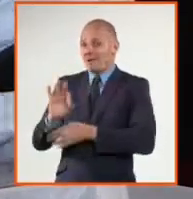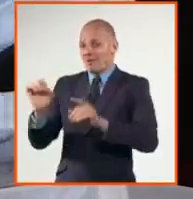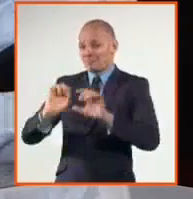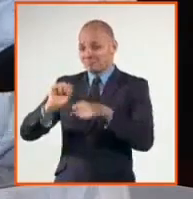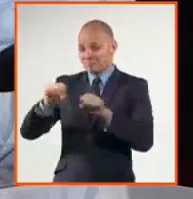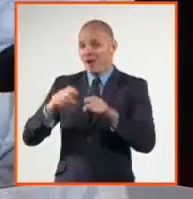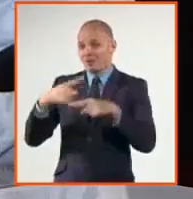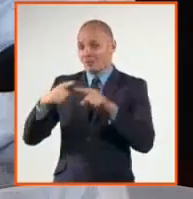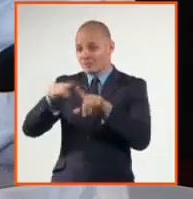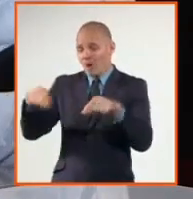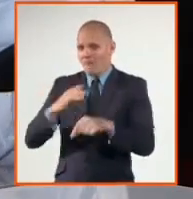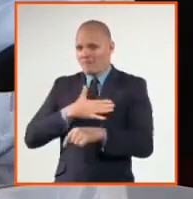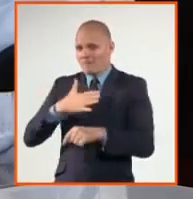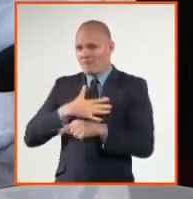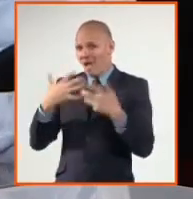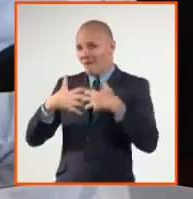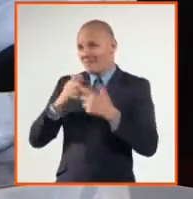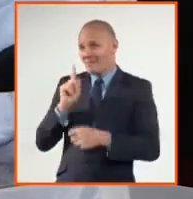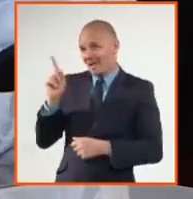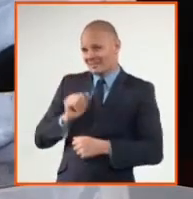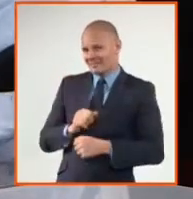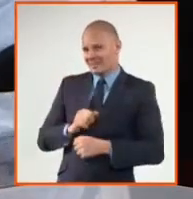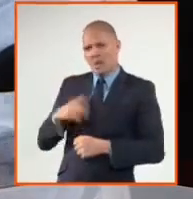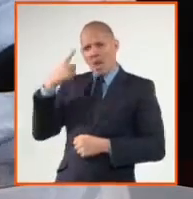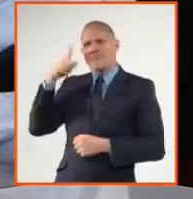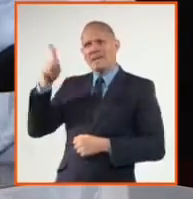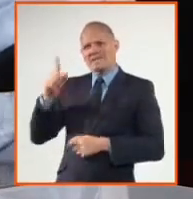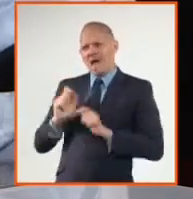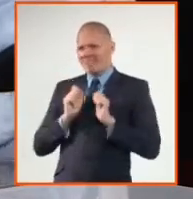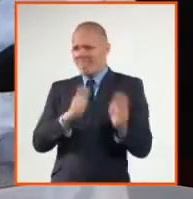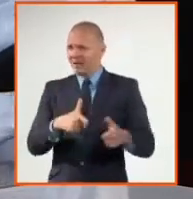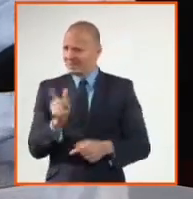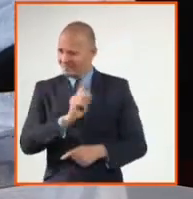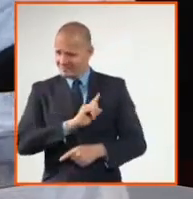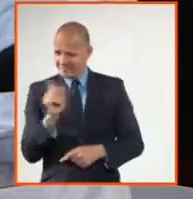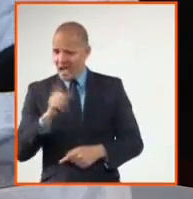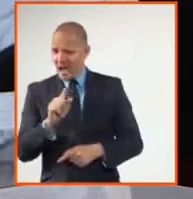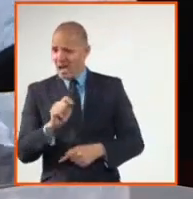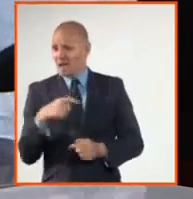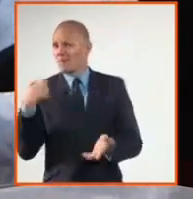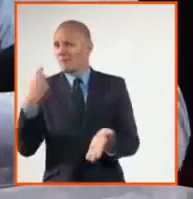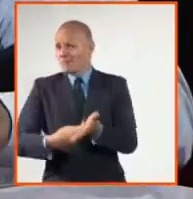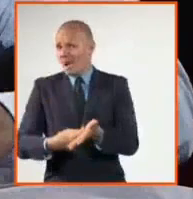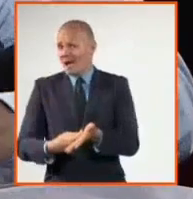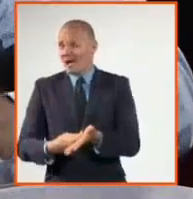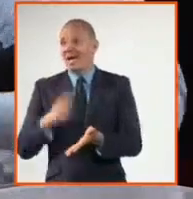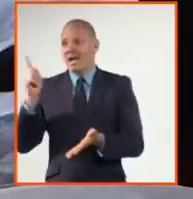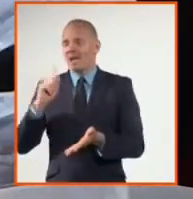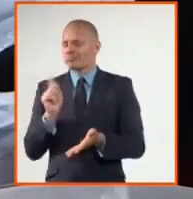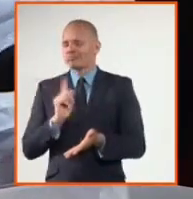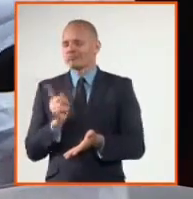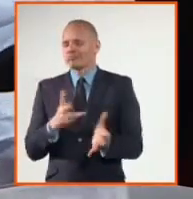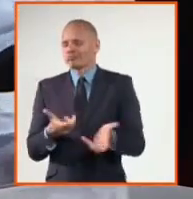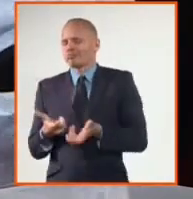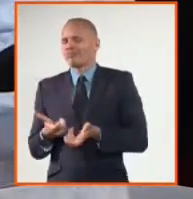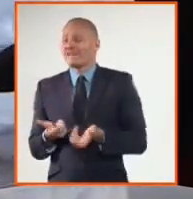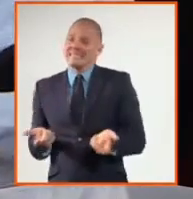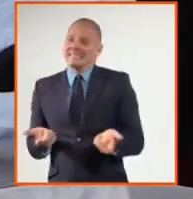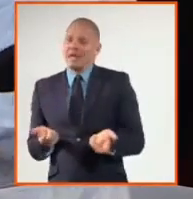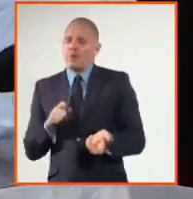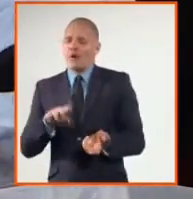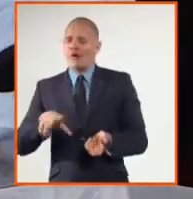casi siempre no se entrega así sin un precio y sin incluso no los dan aunque sepáis no te los ofrece tenemos el compromiso